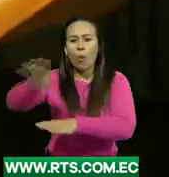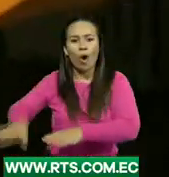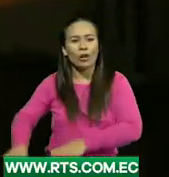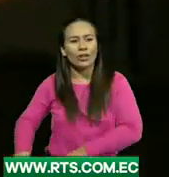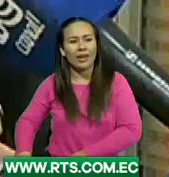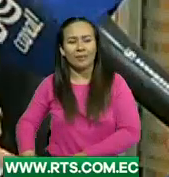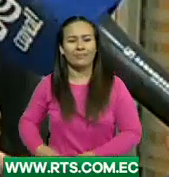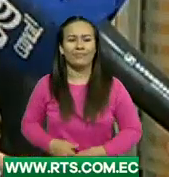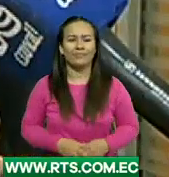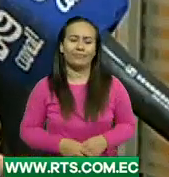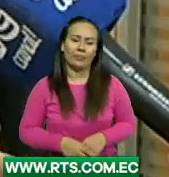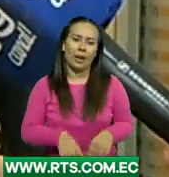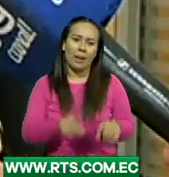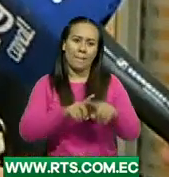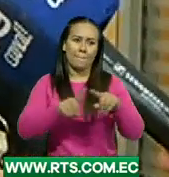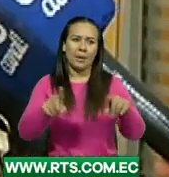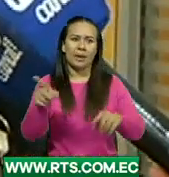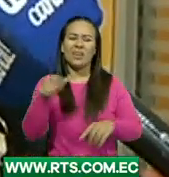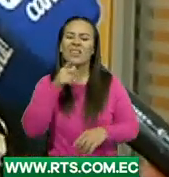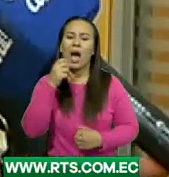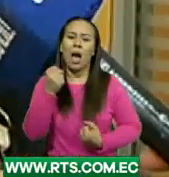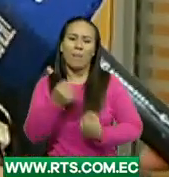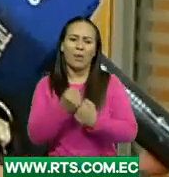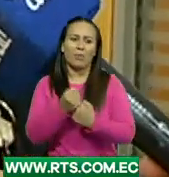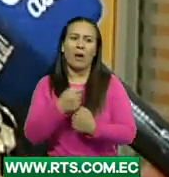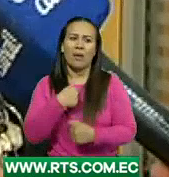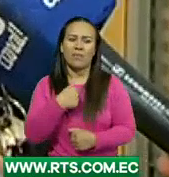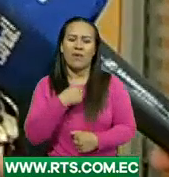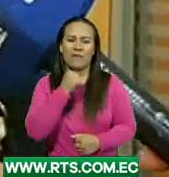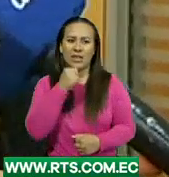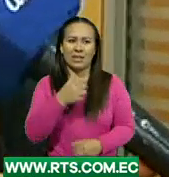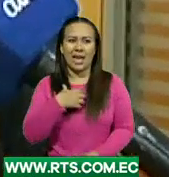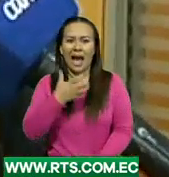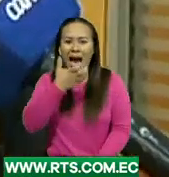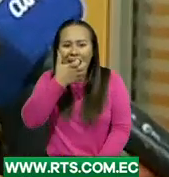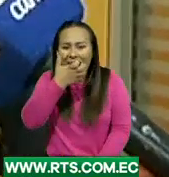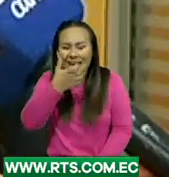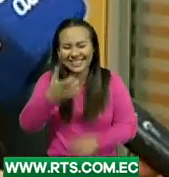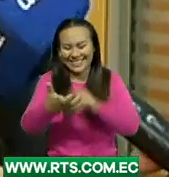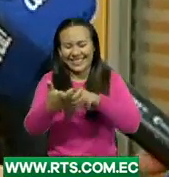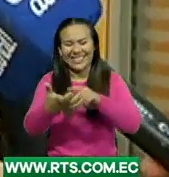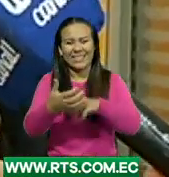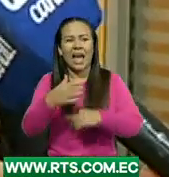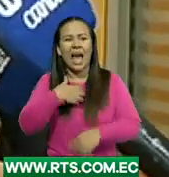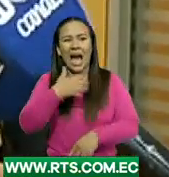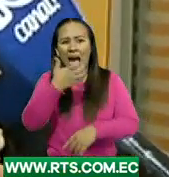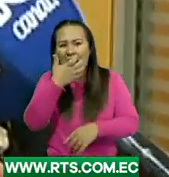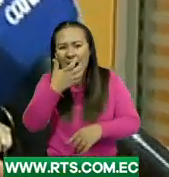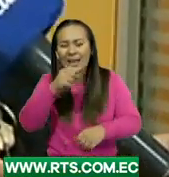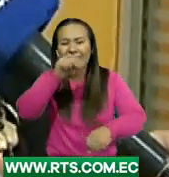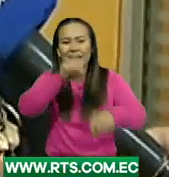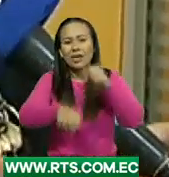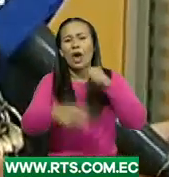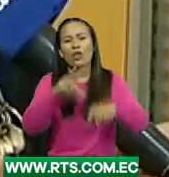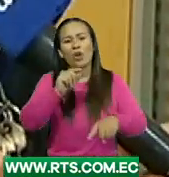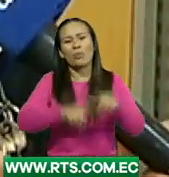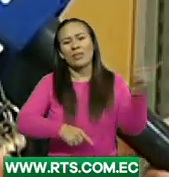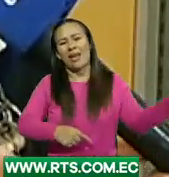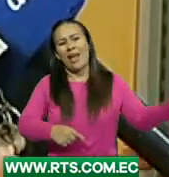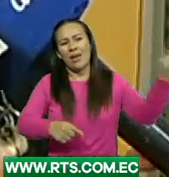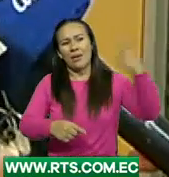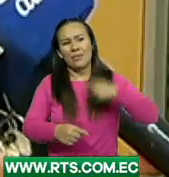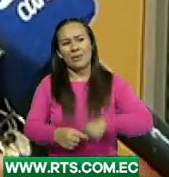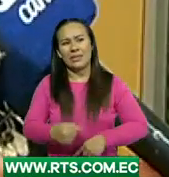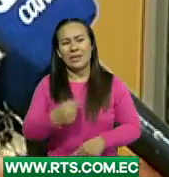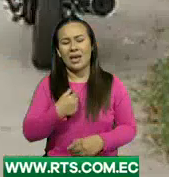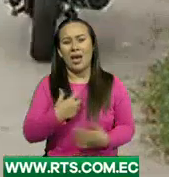fabricación artesanal. Oye, no es que no haya tenido apoyo, sino que la radio Motorola se me dañó. O sea, no me podía reportar porque habían otras unidades que se reportaban en